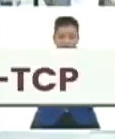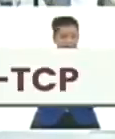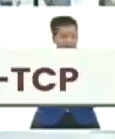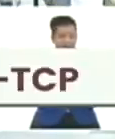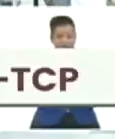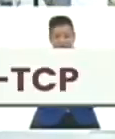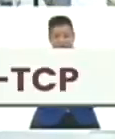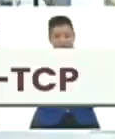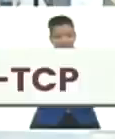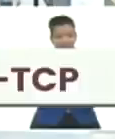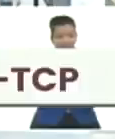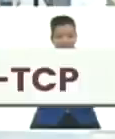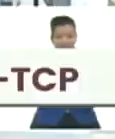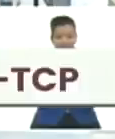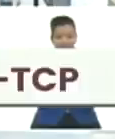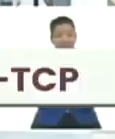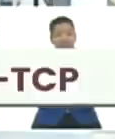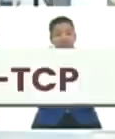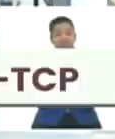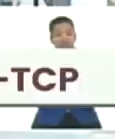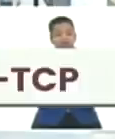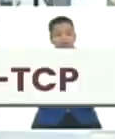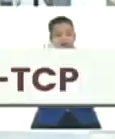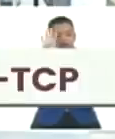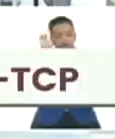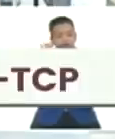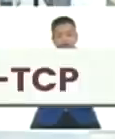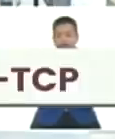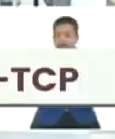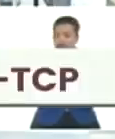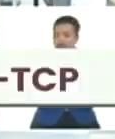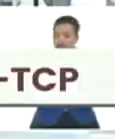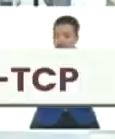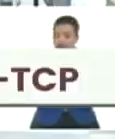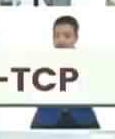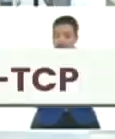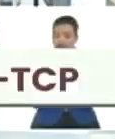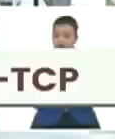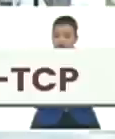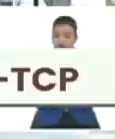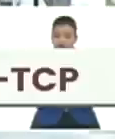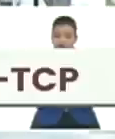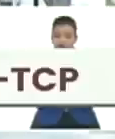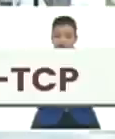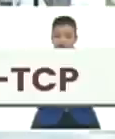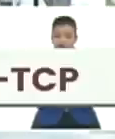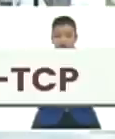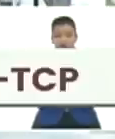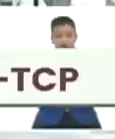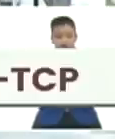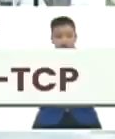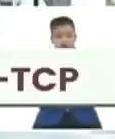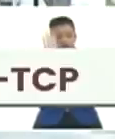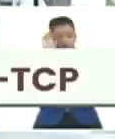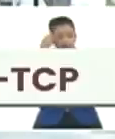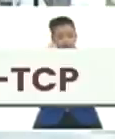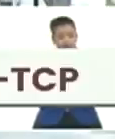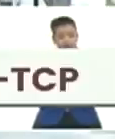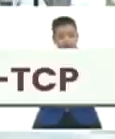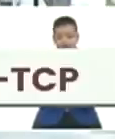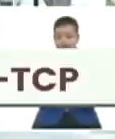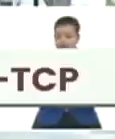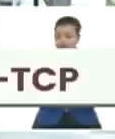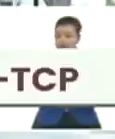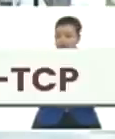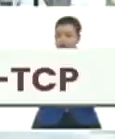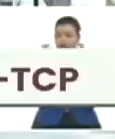y donde tendrán que entender de una vez por todas que para que podamos vivir en